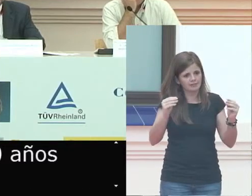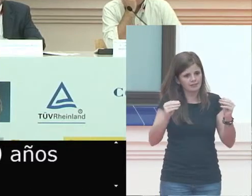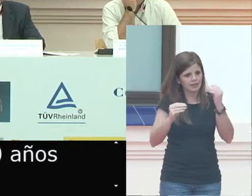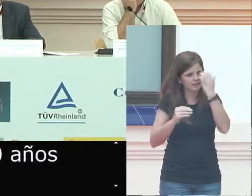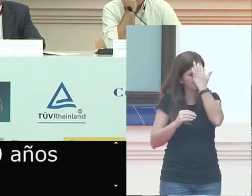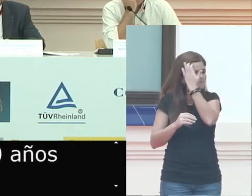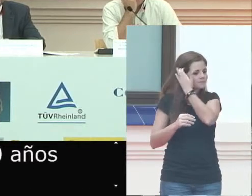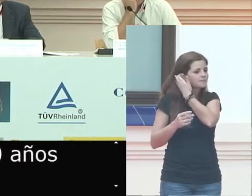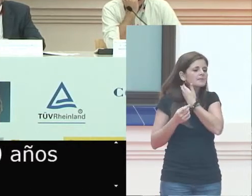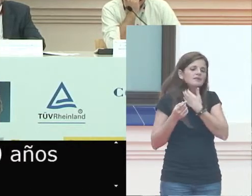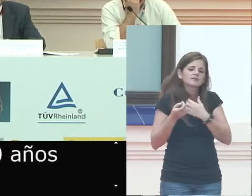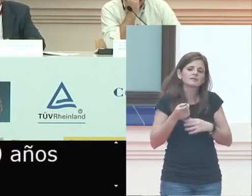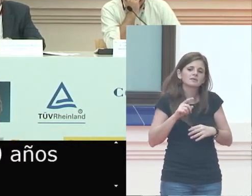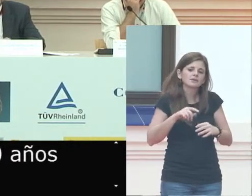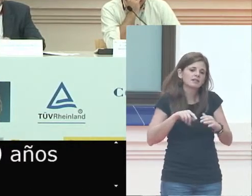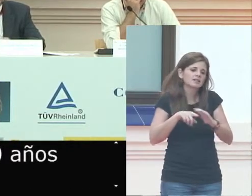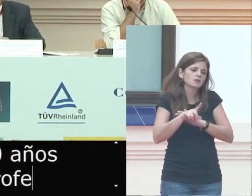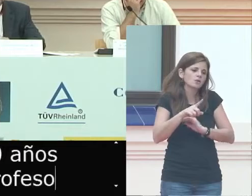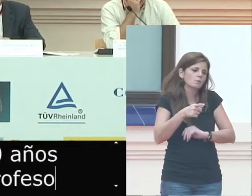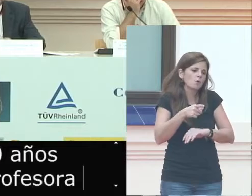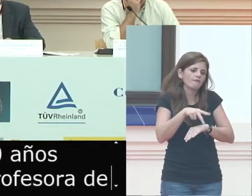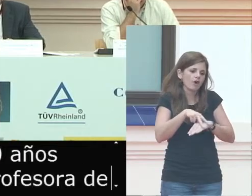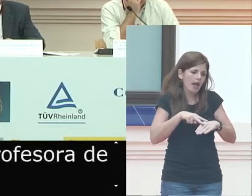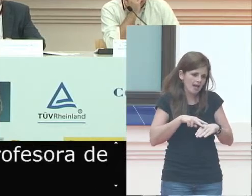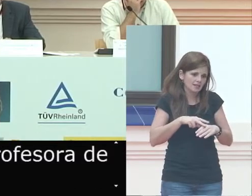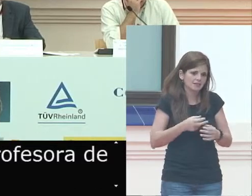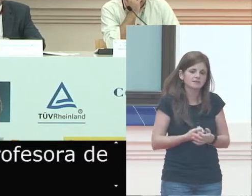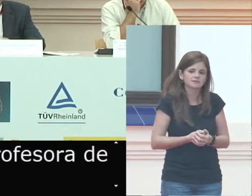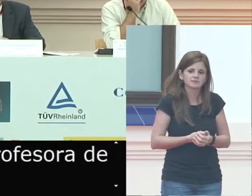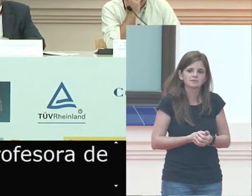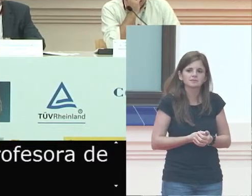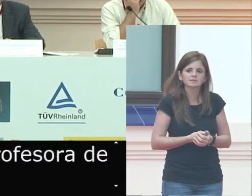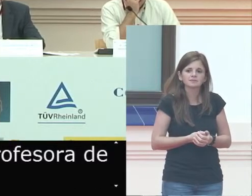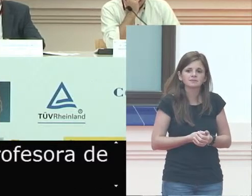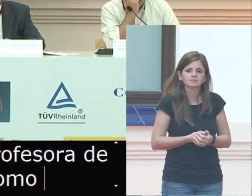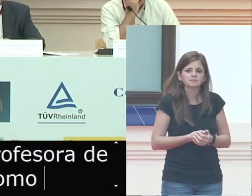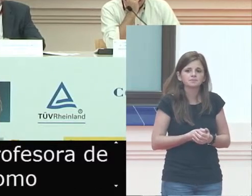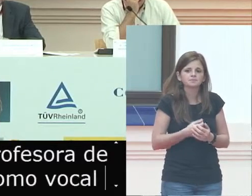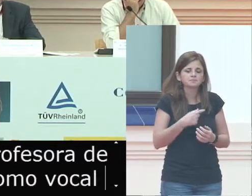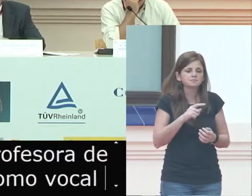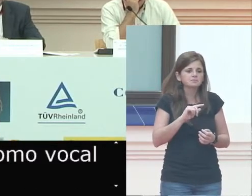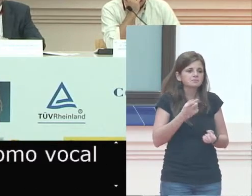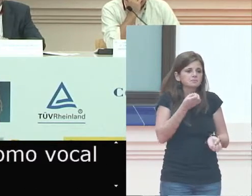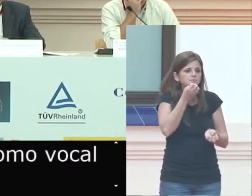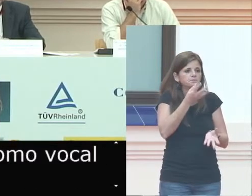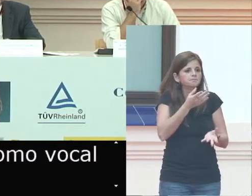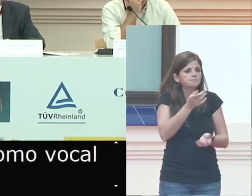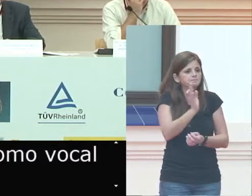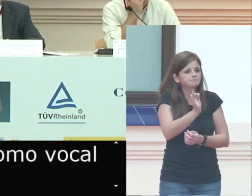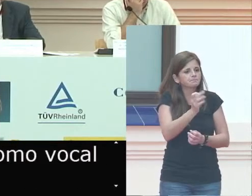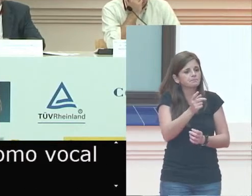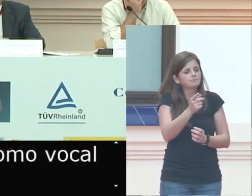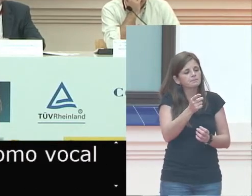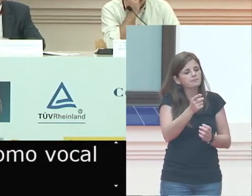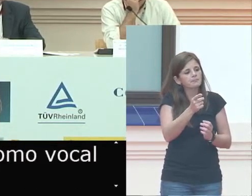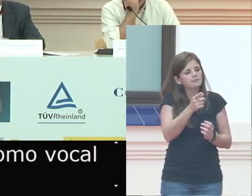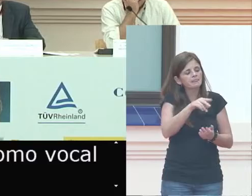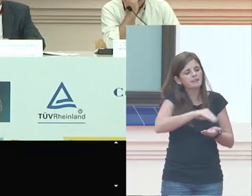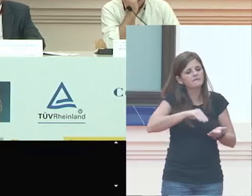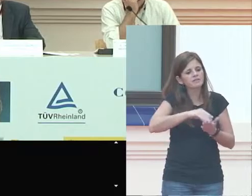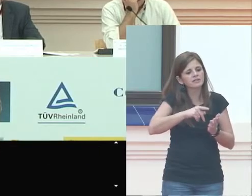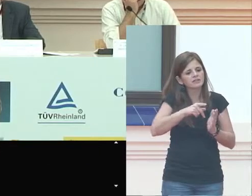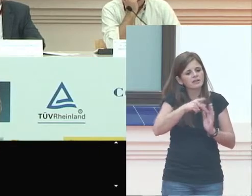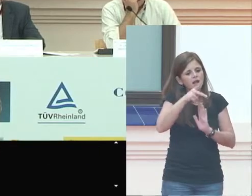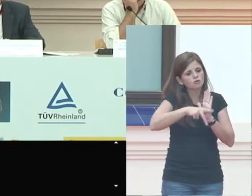como vocal varias normas, ¿no? Primer comentario, efectivamente, muchas veces las normas, el trabajo de los